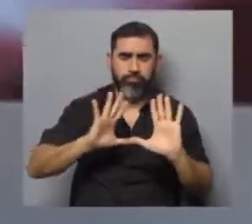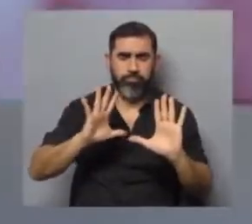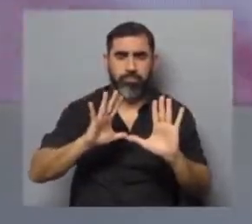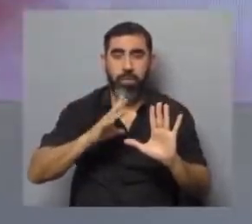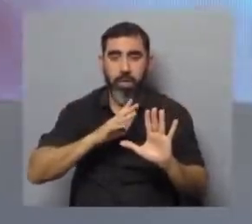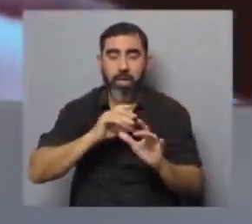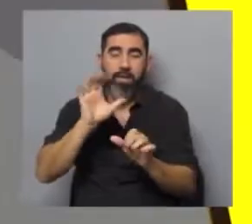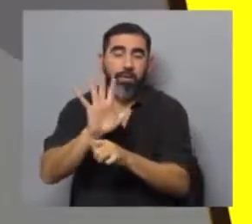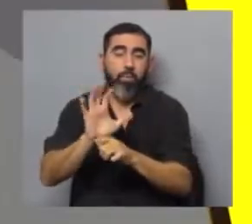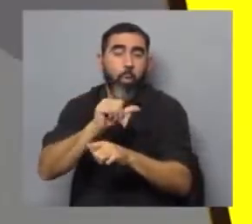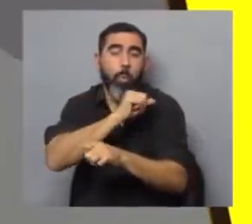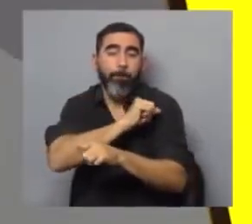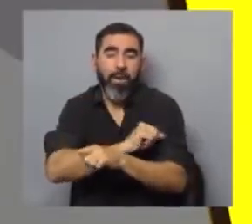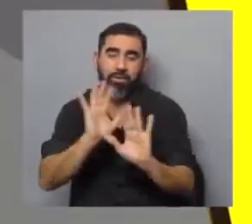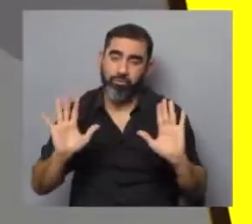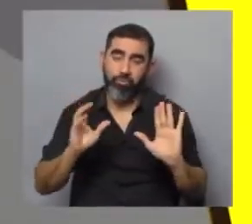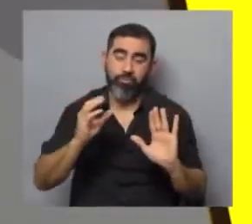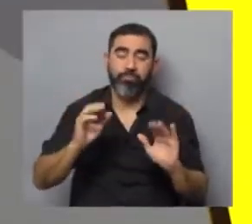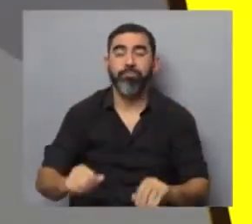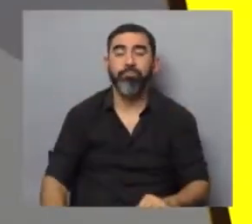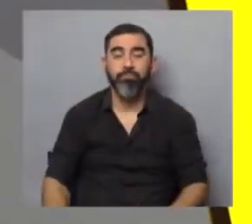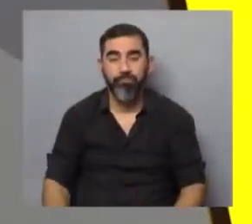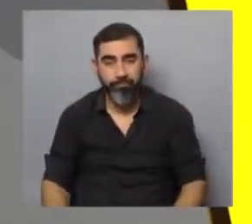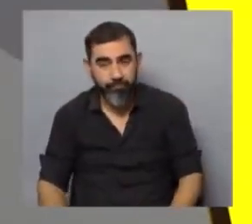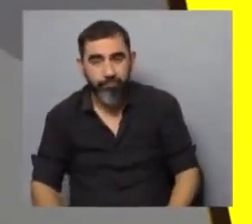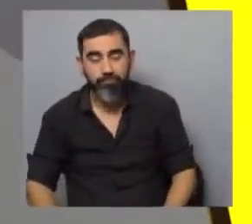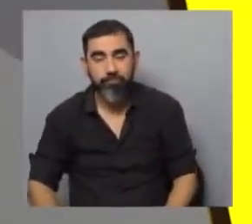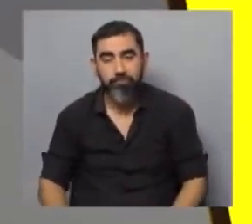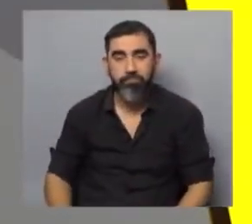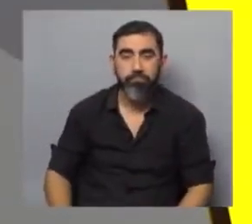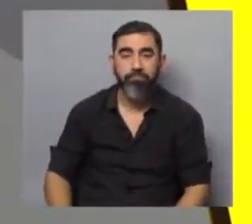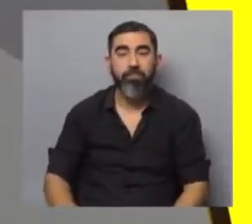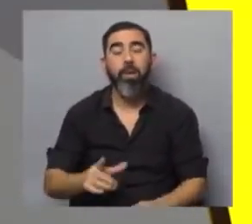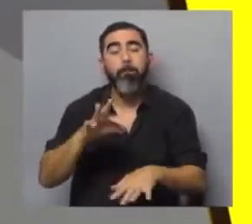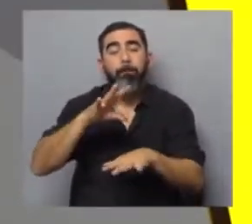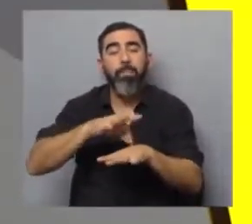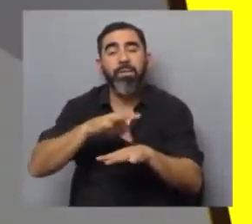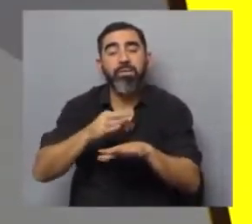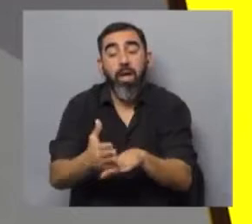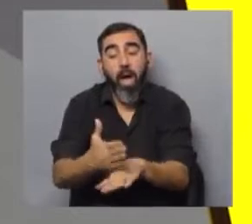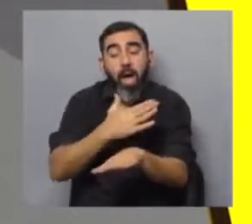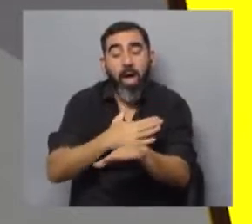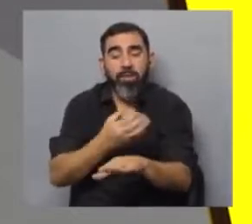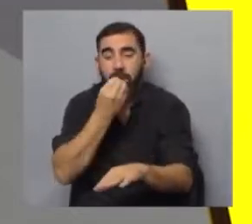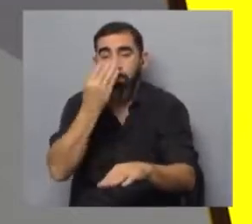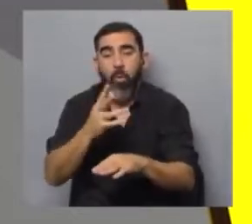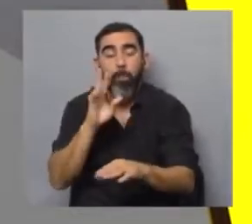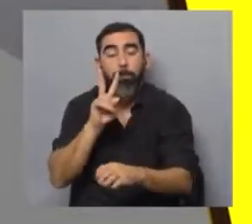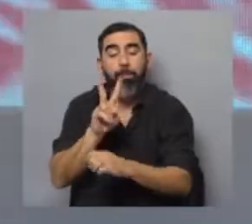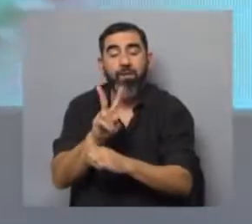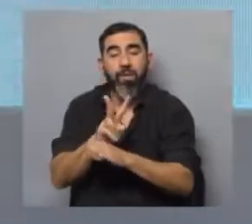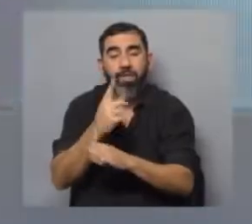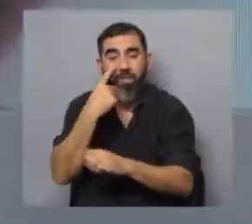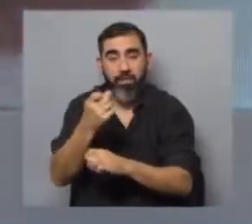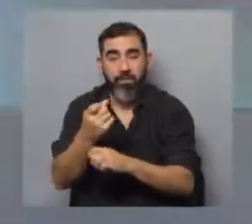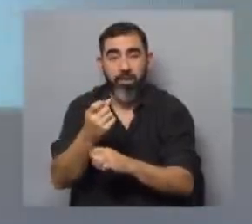pequeña intervención. Sí, y es una ¿no? manera de practicar ese concepto que cada vez se escucha más de una medicina más predictiva, más preventiva. Y menos